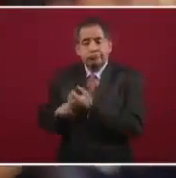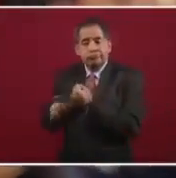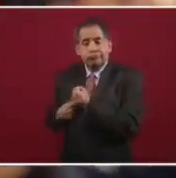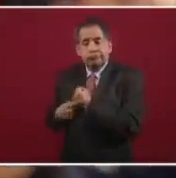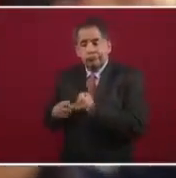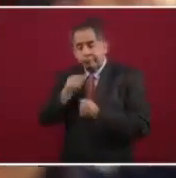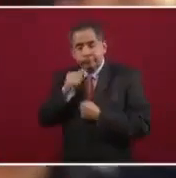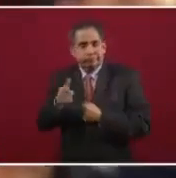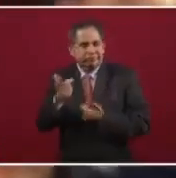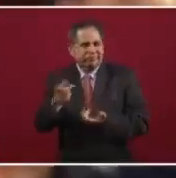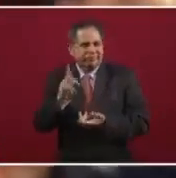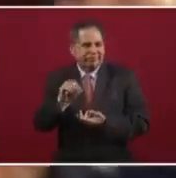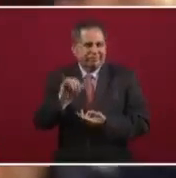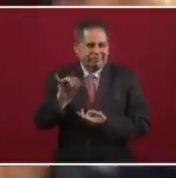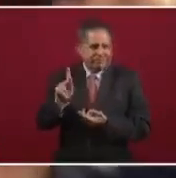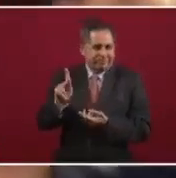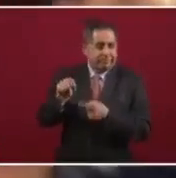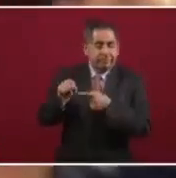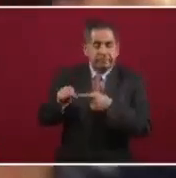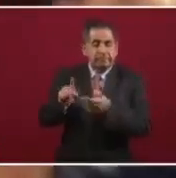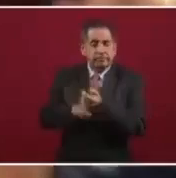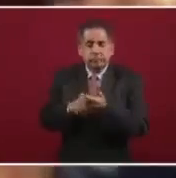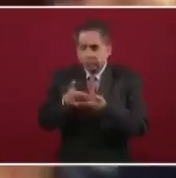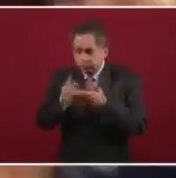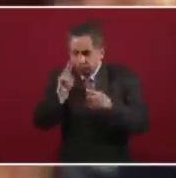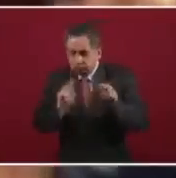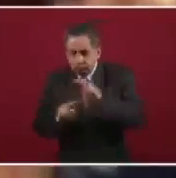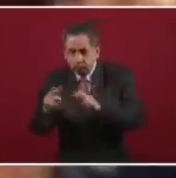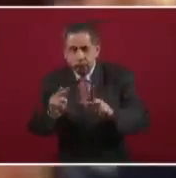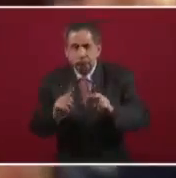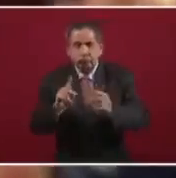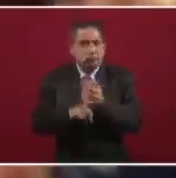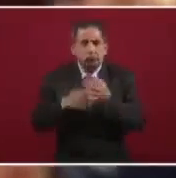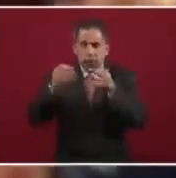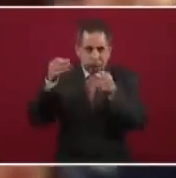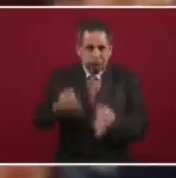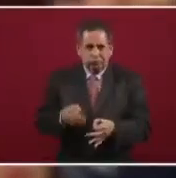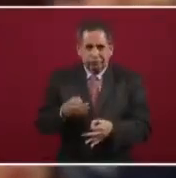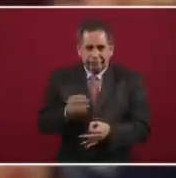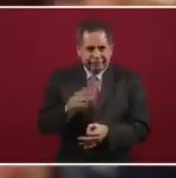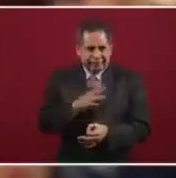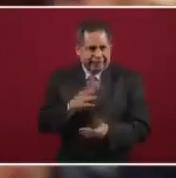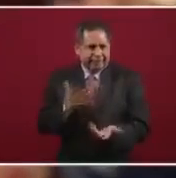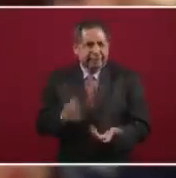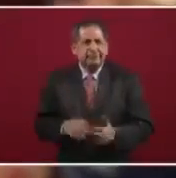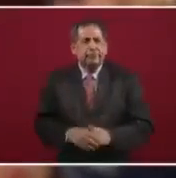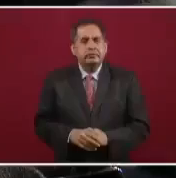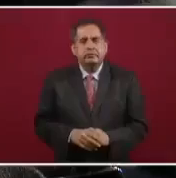Dirección Federal de Seguridad que se pueden consultar, pero no son los expedientes originales.